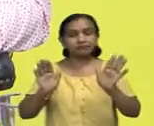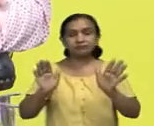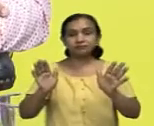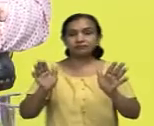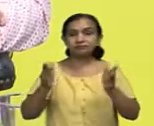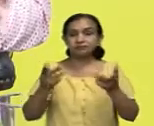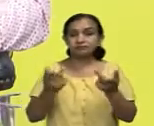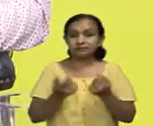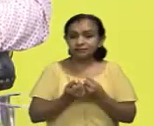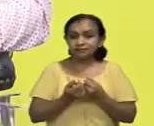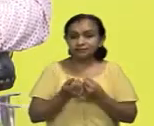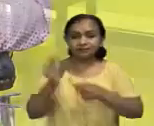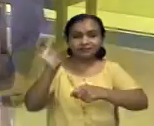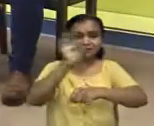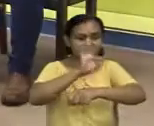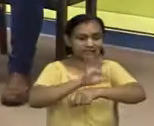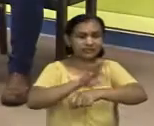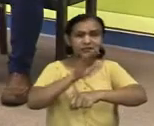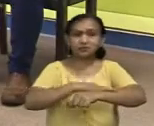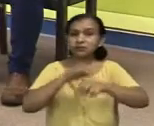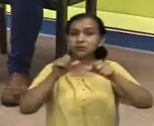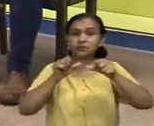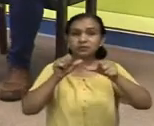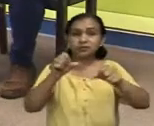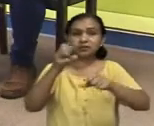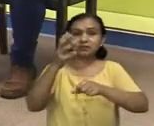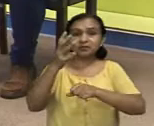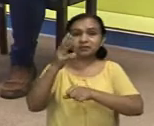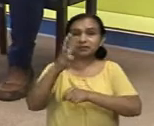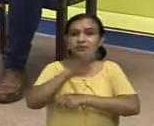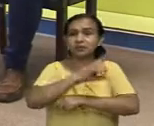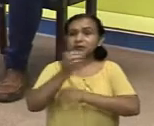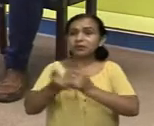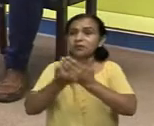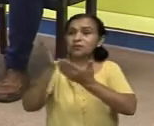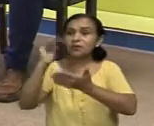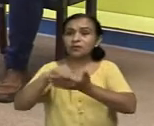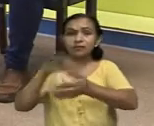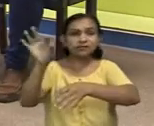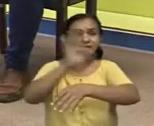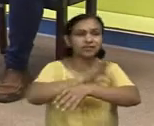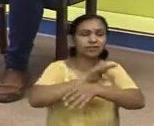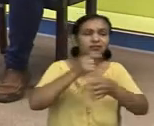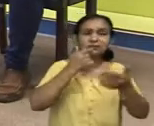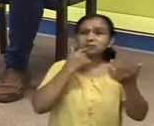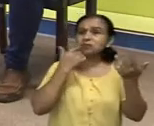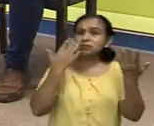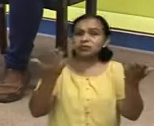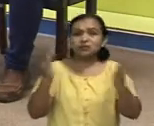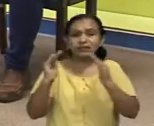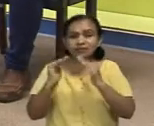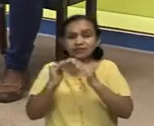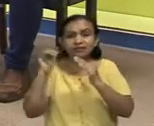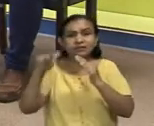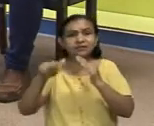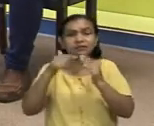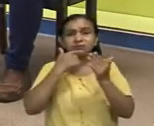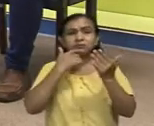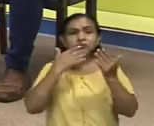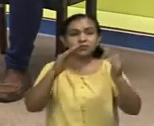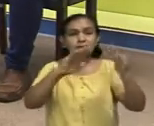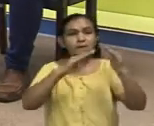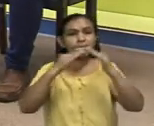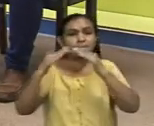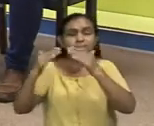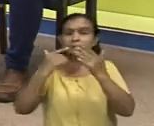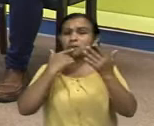en las pilas, pero los zancudos siguen a los 3-4 días? ¿Qué puede estar pasando en esos hogares o en esas comunidades donde